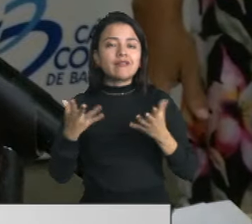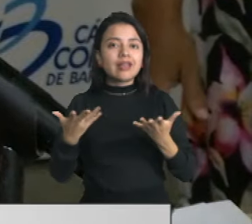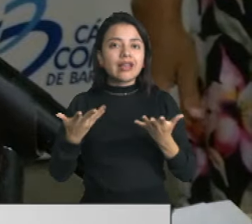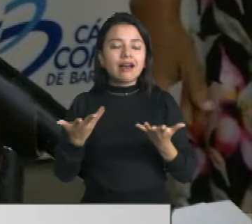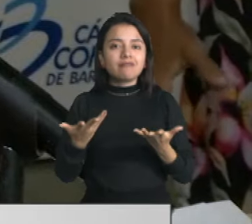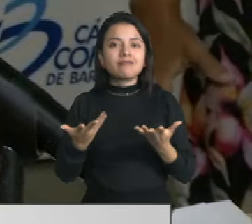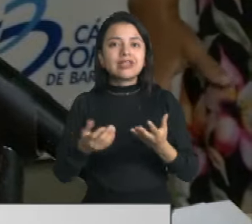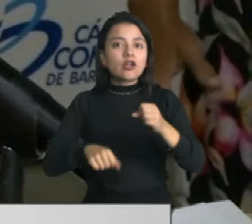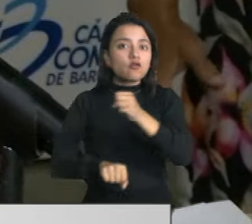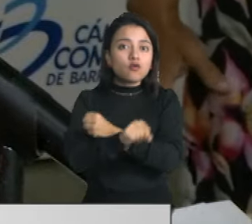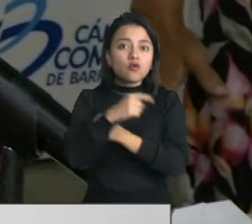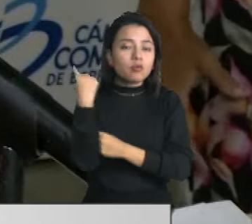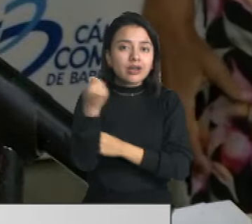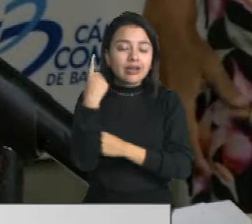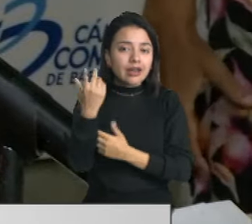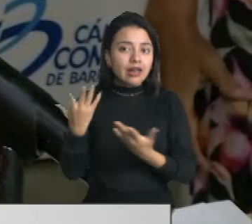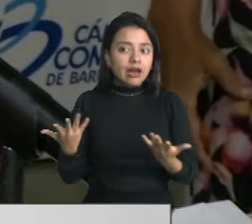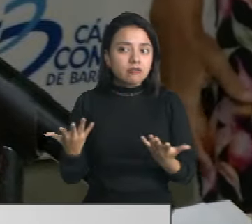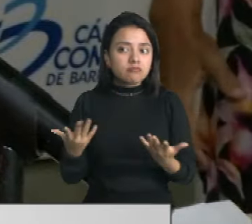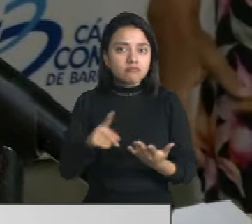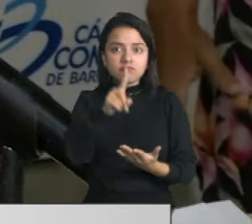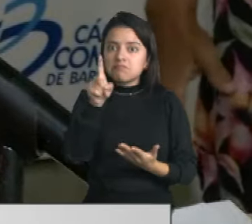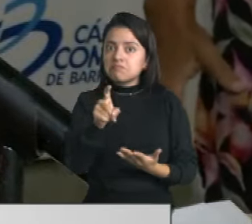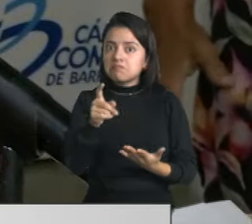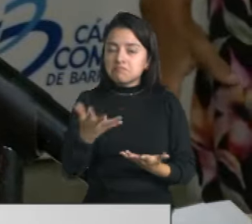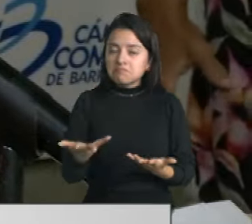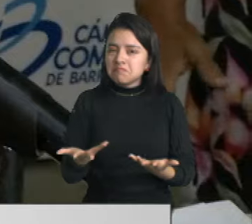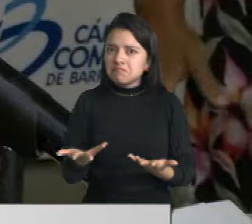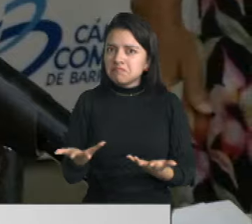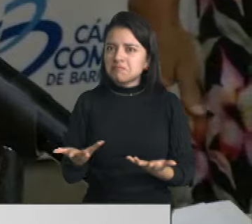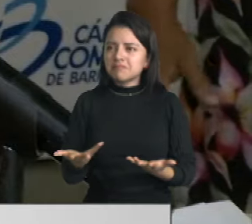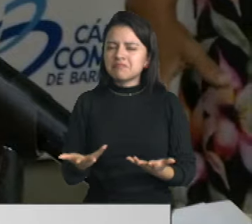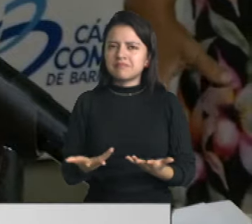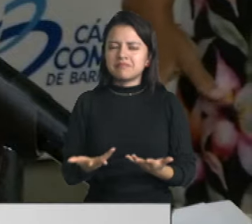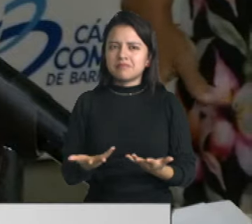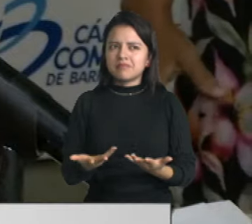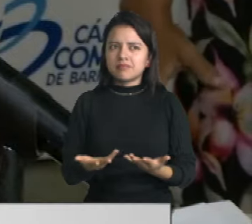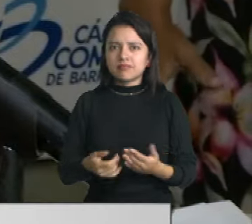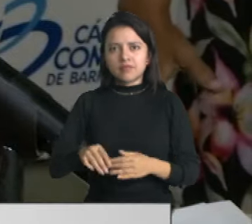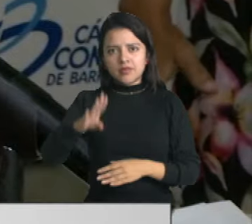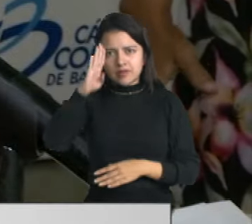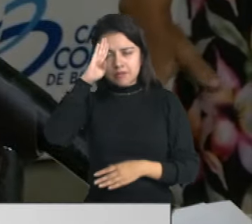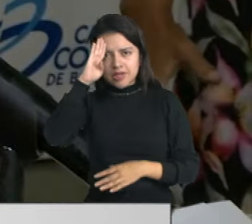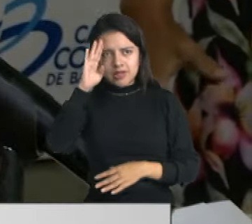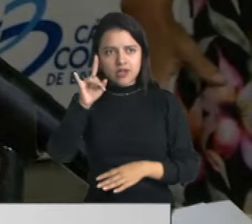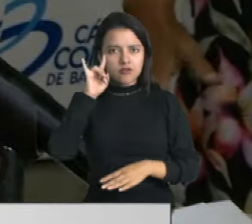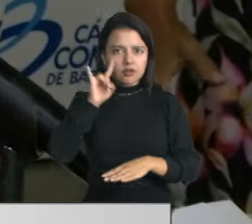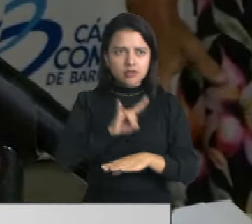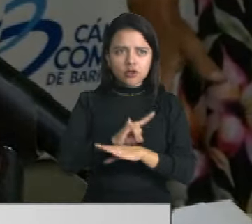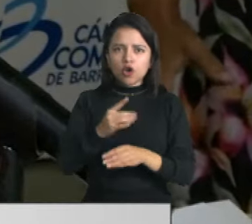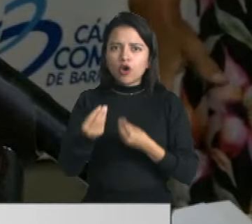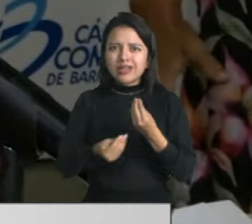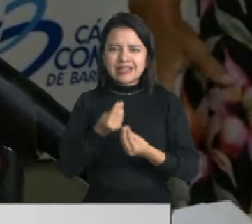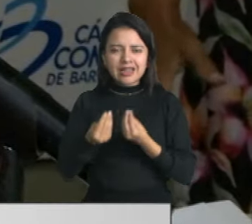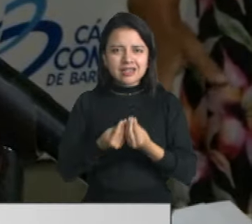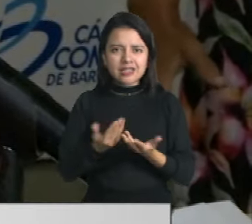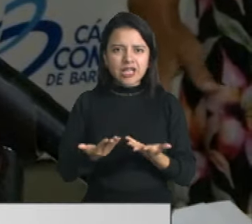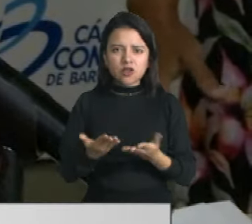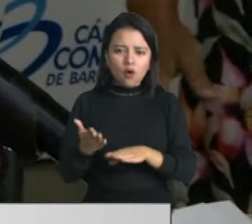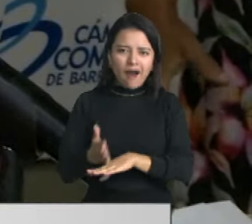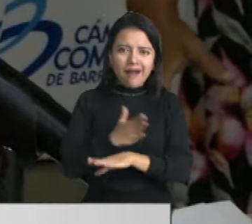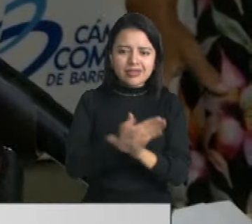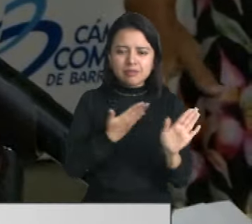de lo que es el fútbol en nuestro país, exige requerirle a las autoridades y a la fuerza pública cómo están actuando, qué está